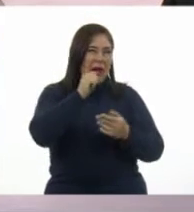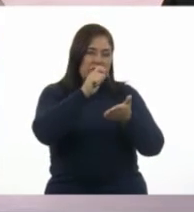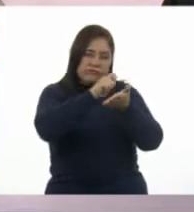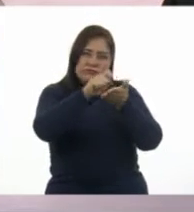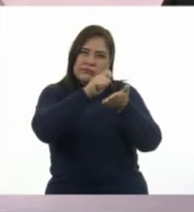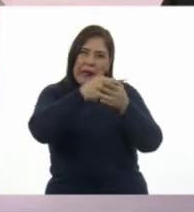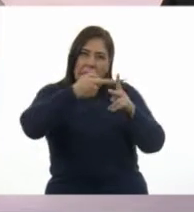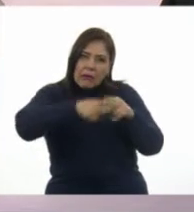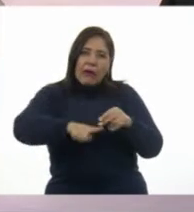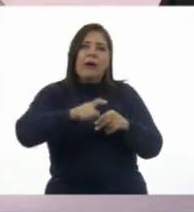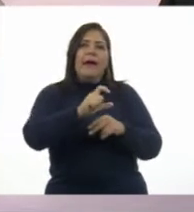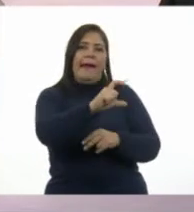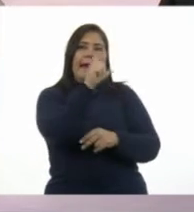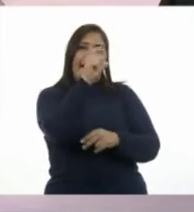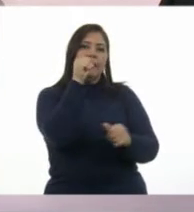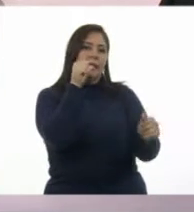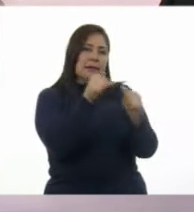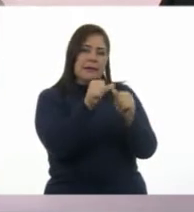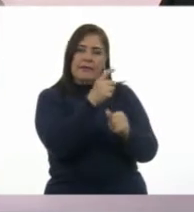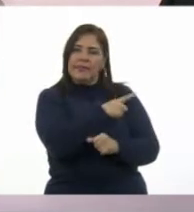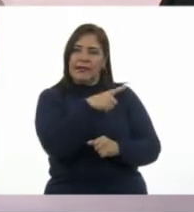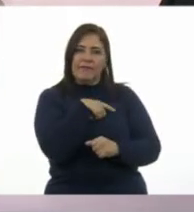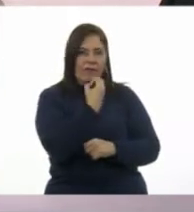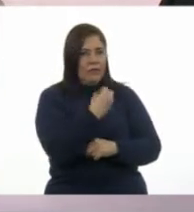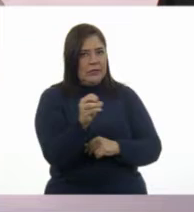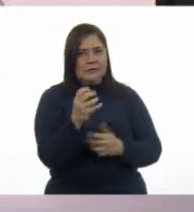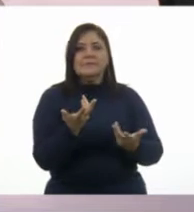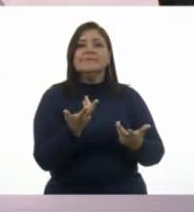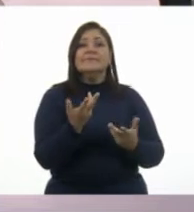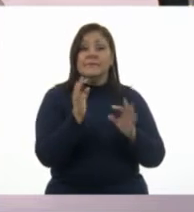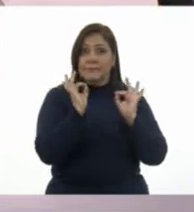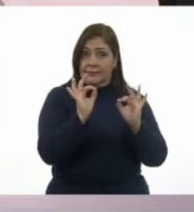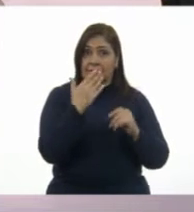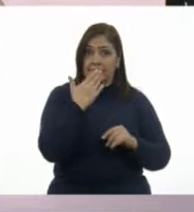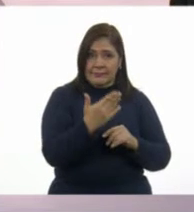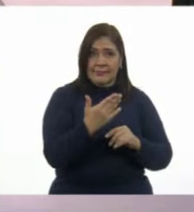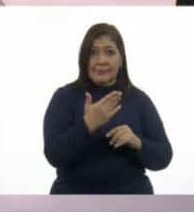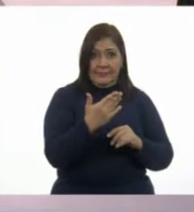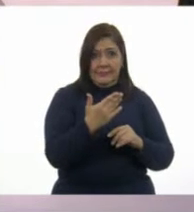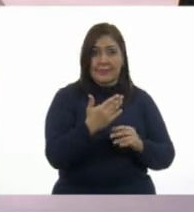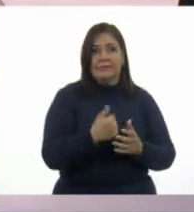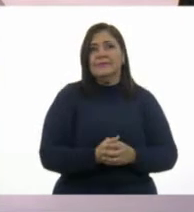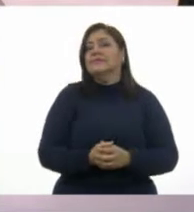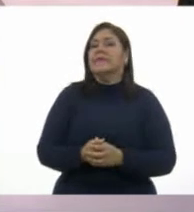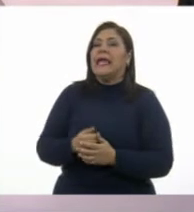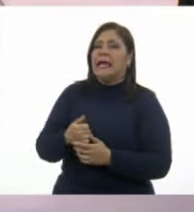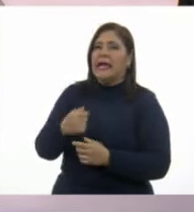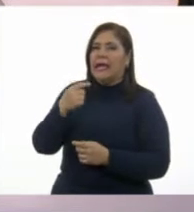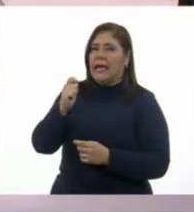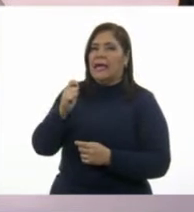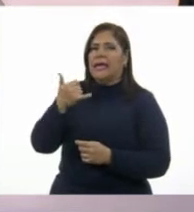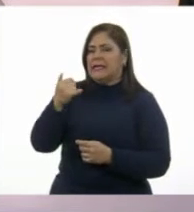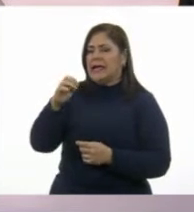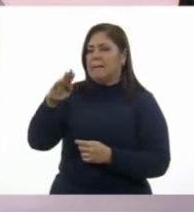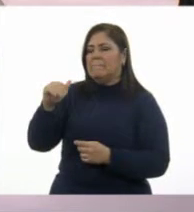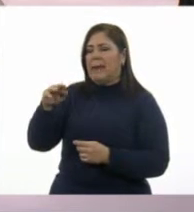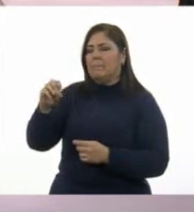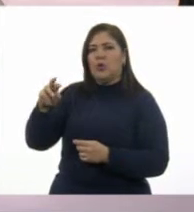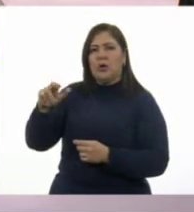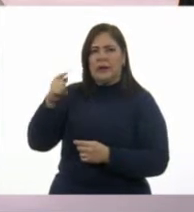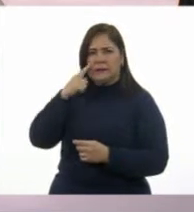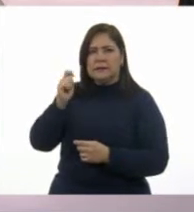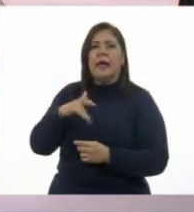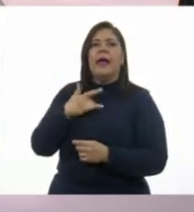mayúsculas. Muy bien. Ahora sí. ¿Quedó bien? Hierba mora. Ajá. Esta es la hierba